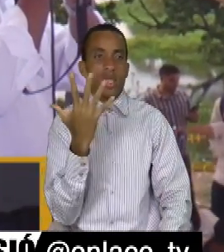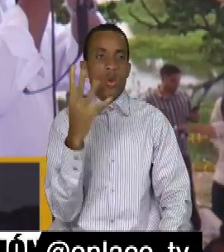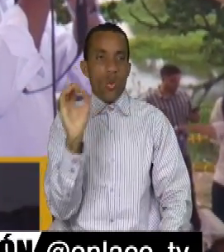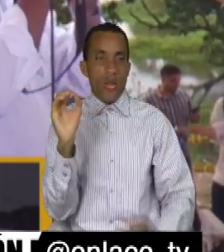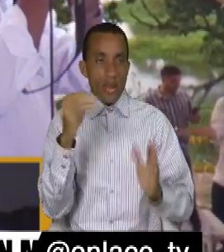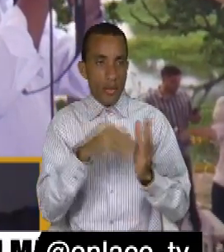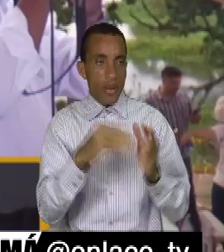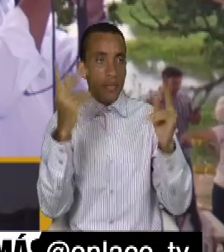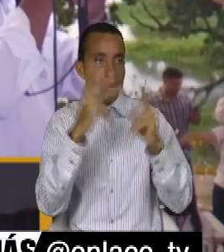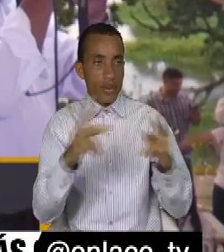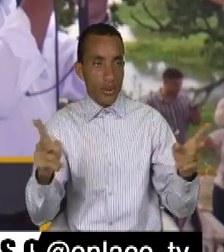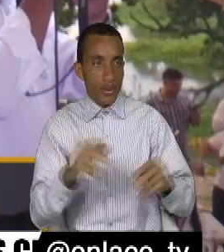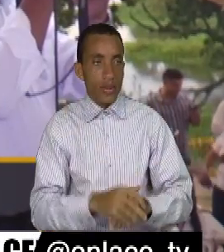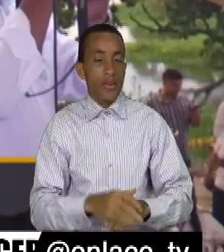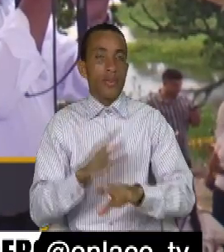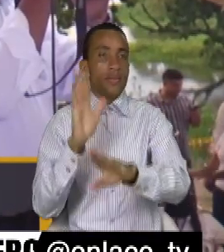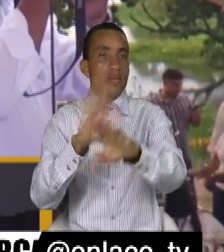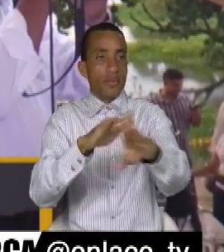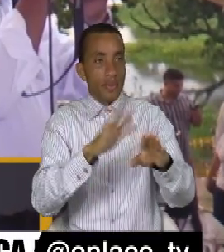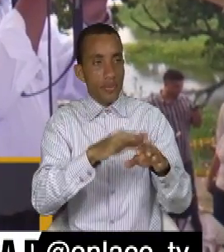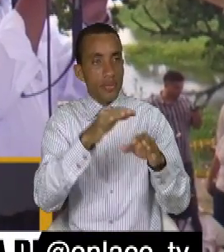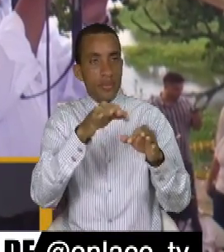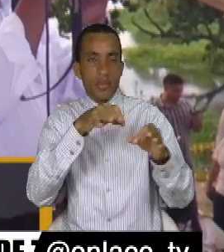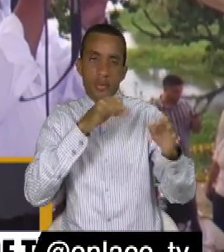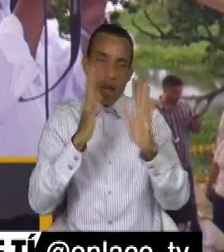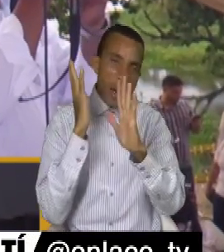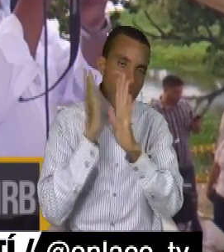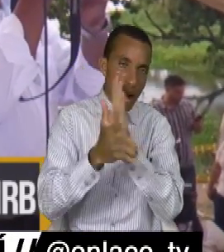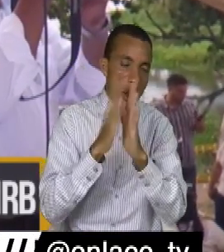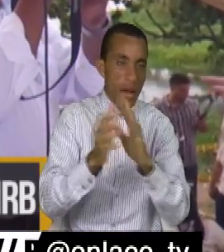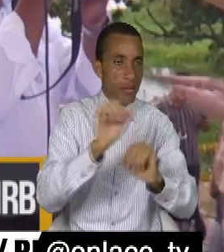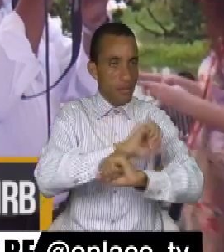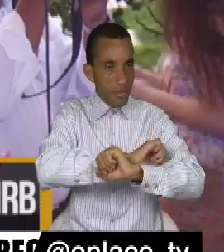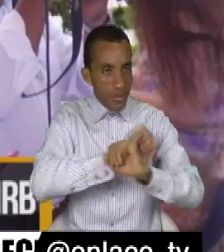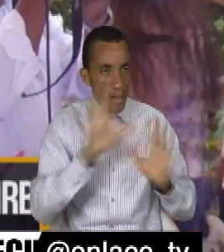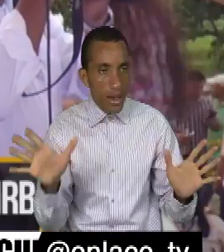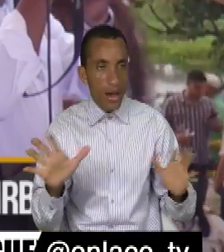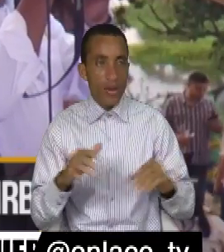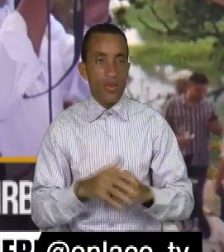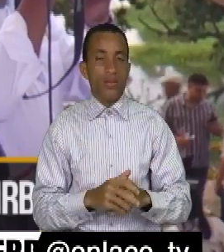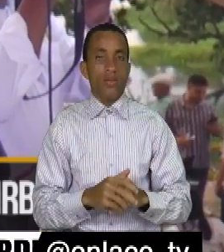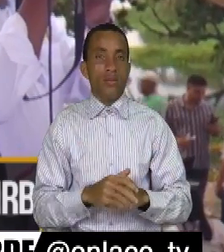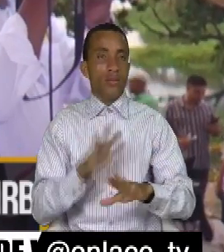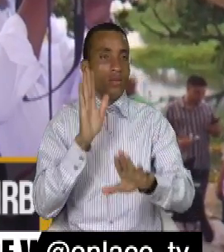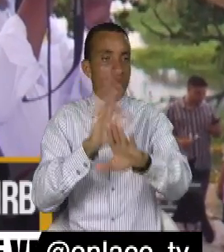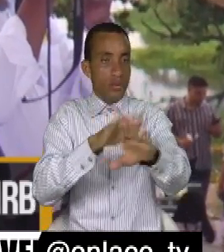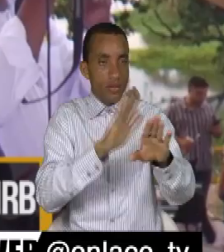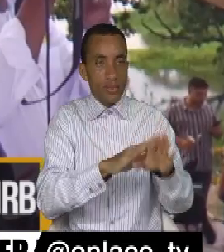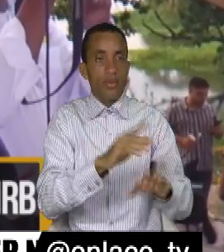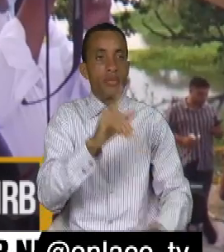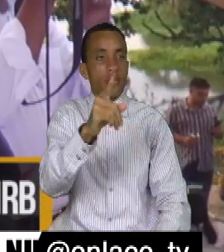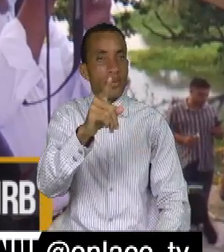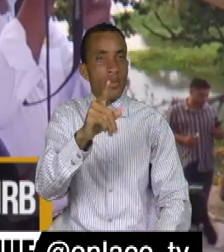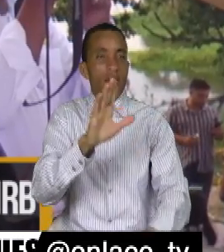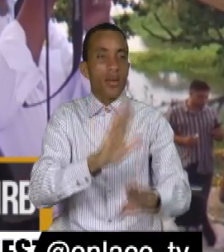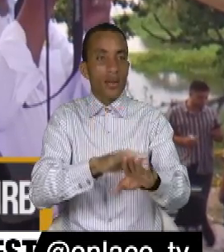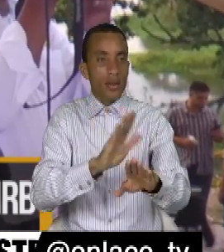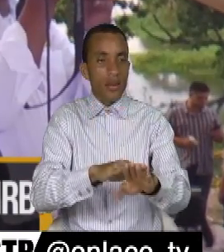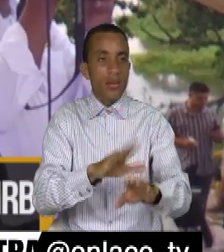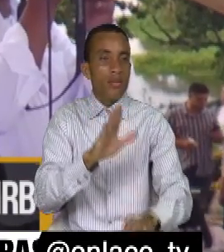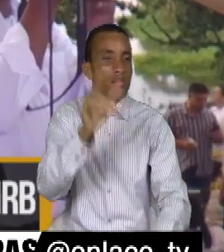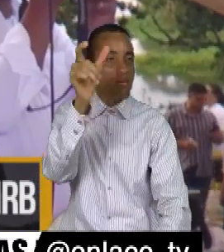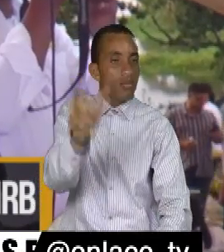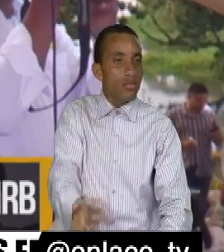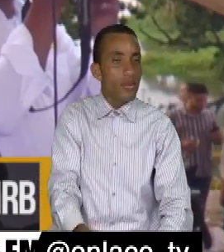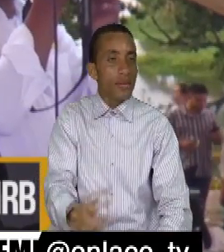personas. Es un mensaje claro, conciso, definitivo para el señor presidente de la República y